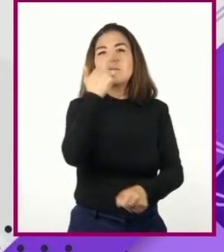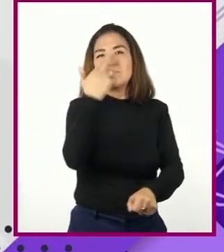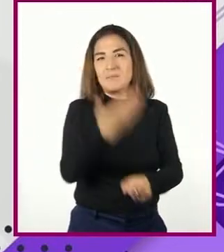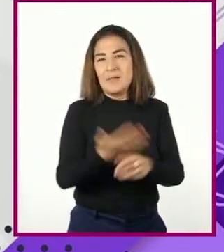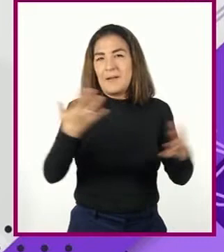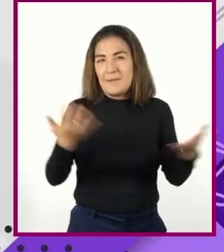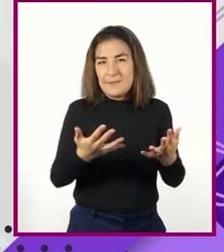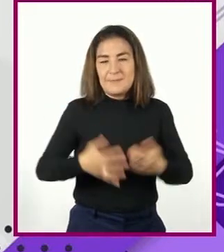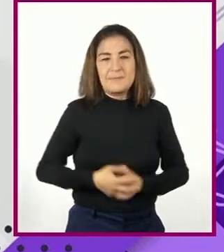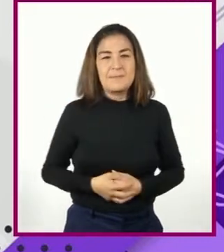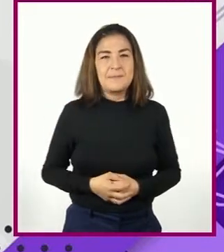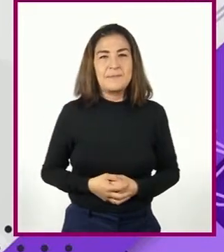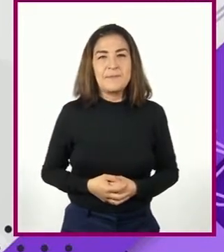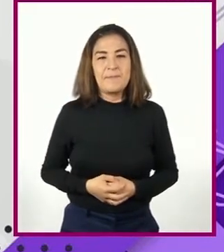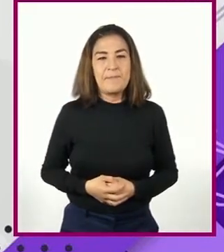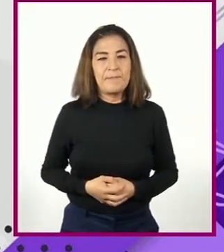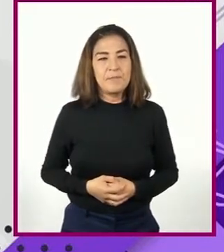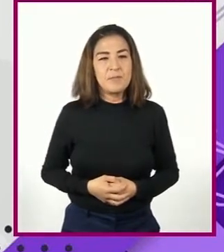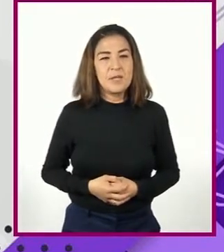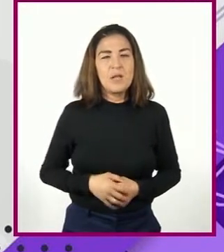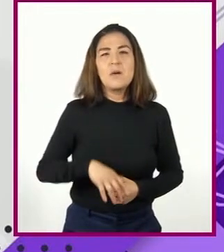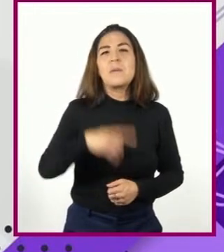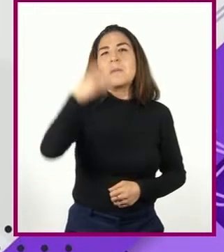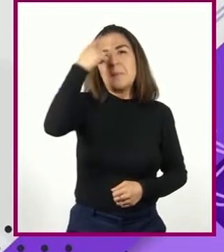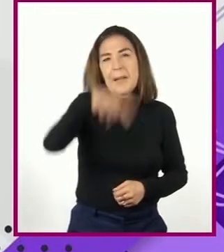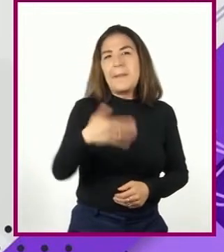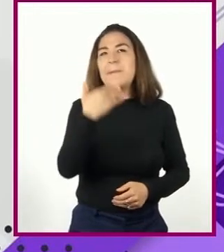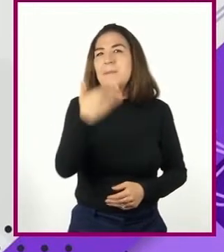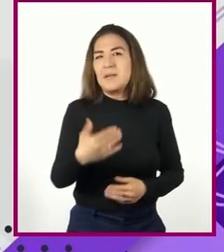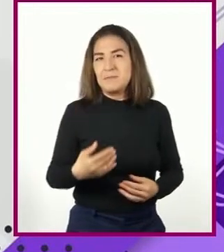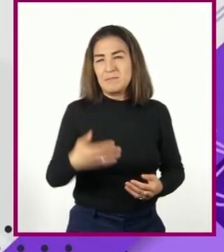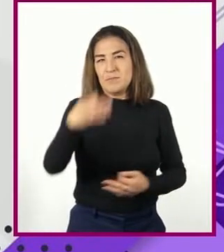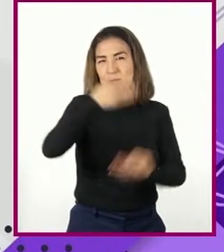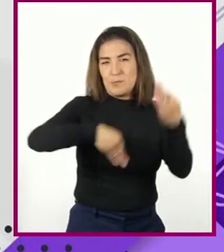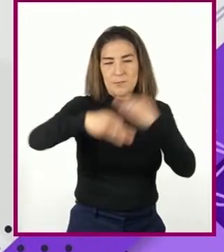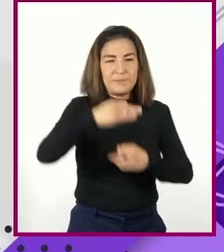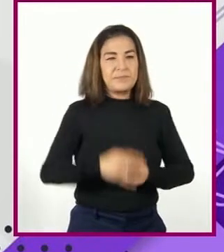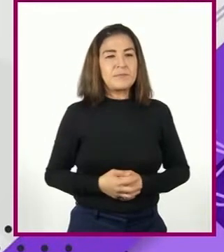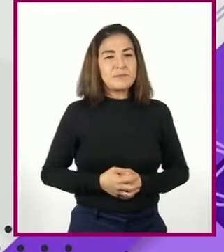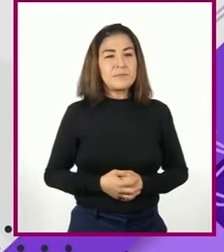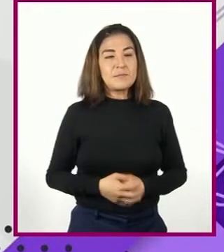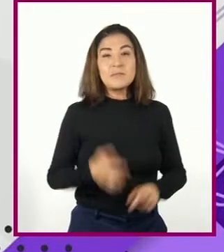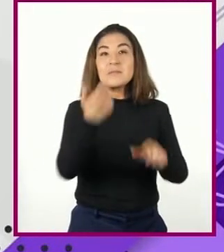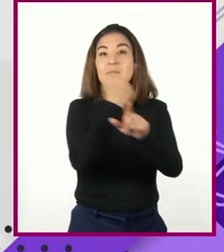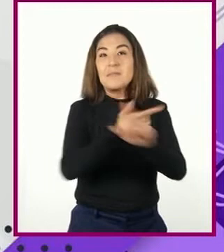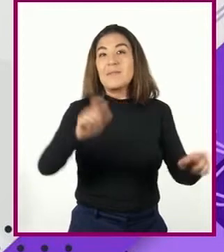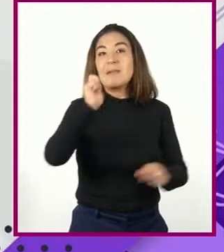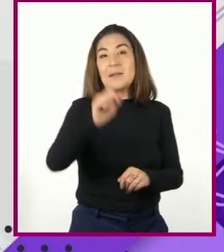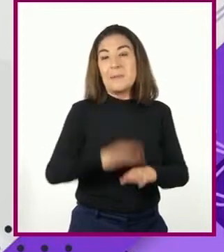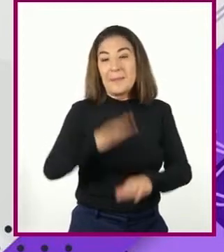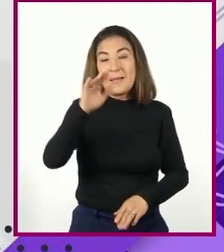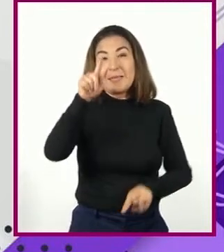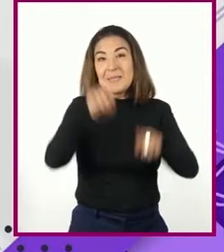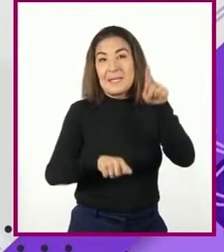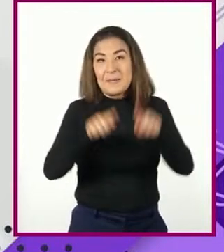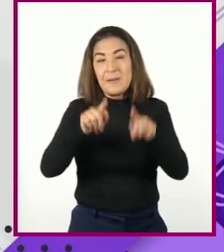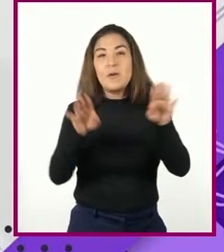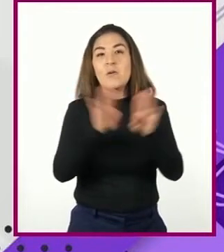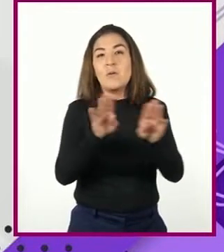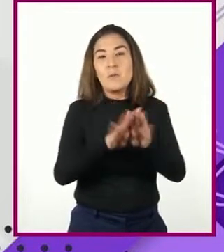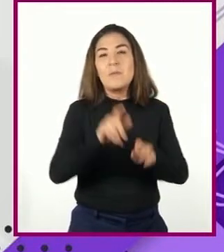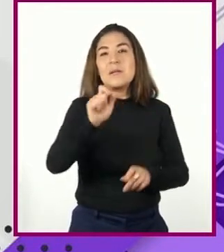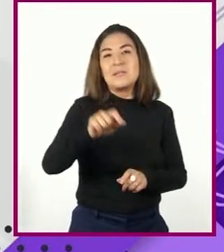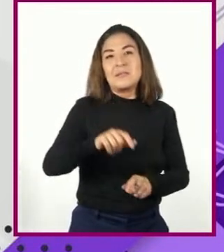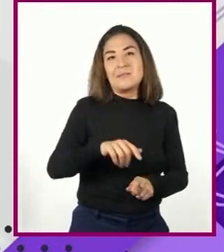conllevan. La búsqueda del bien común. Si la libertad es mayor a nivel individual, se vuelve